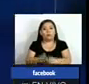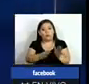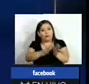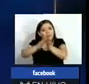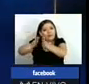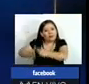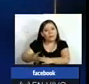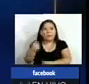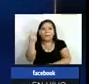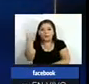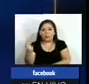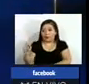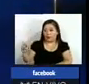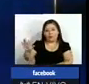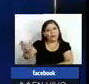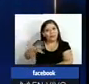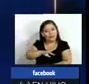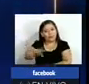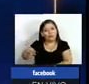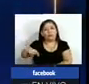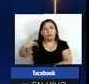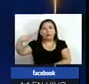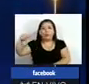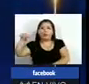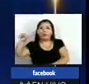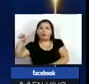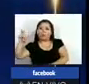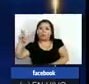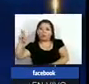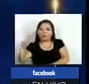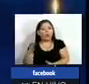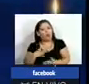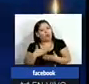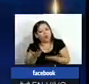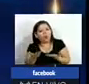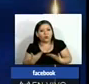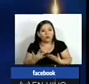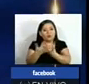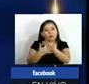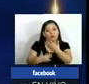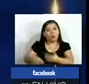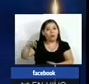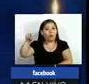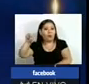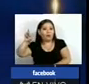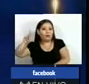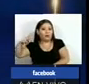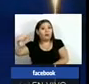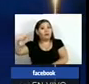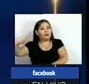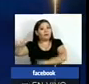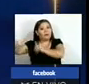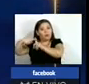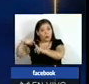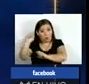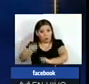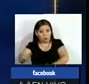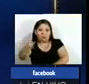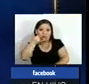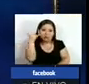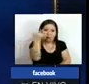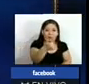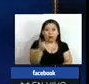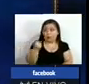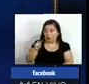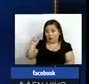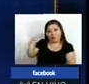otro caso, también la familia Asbun solicita de su colaboración de plasma ORH positivo. Usted puede comunicarse al